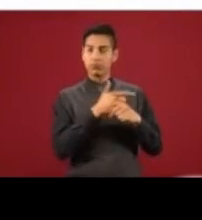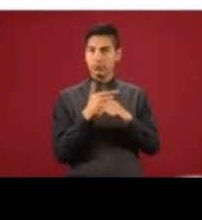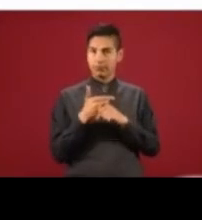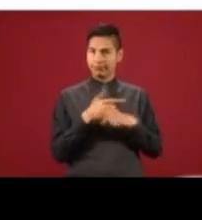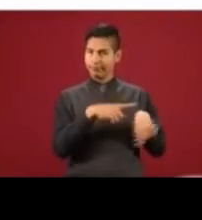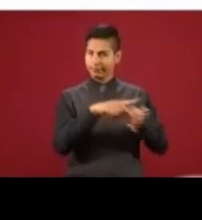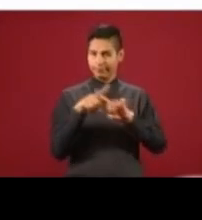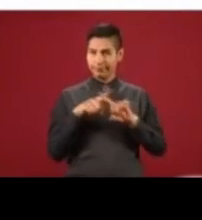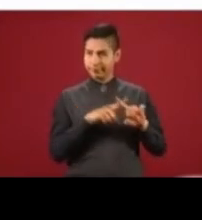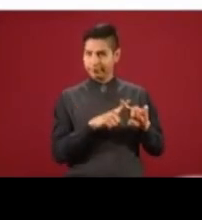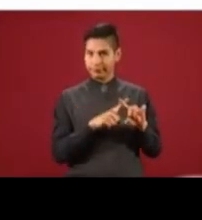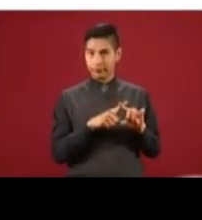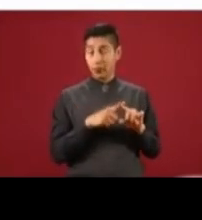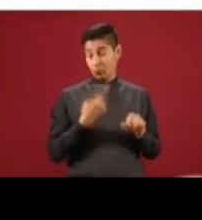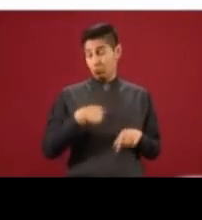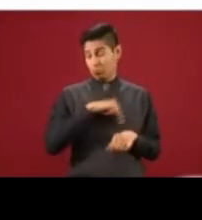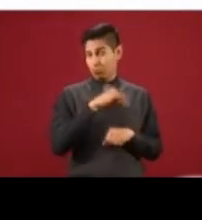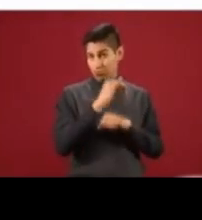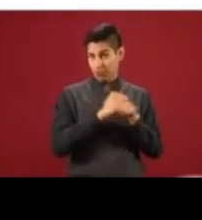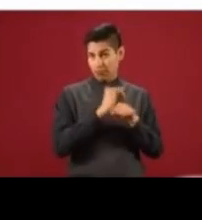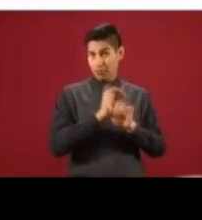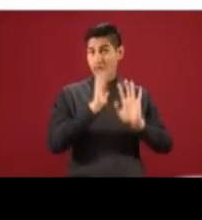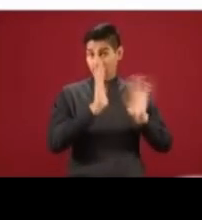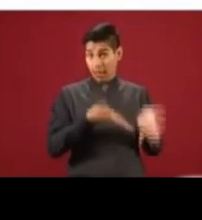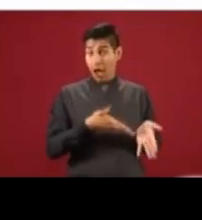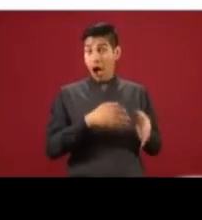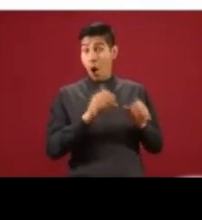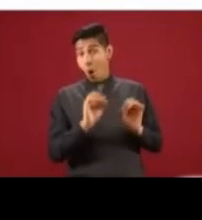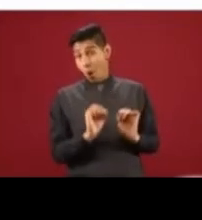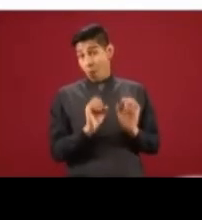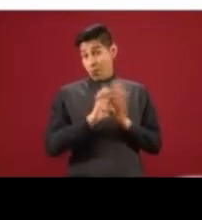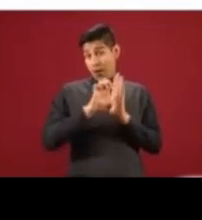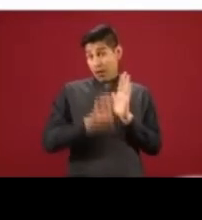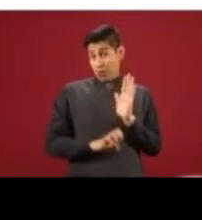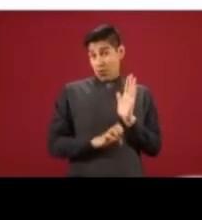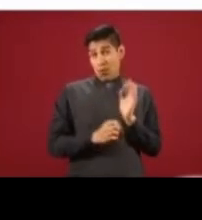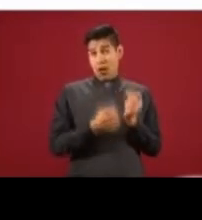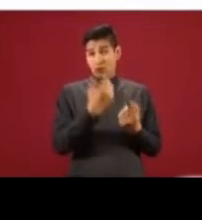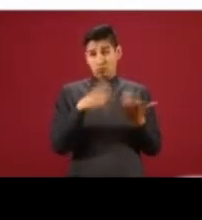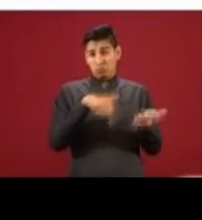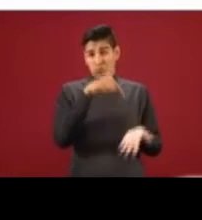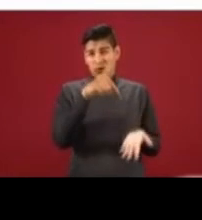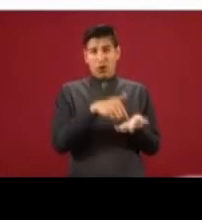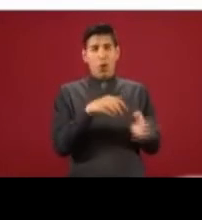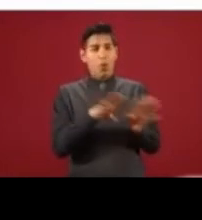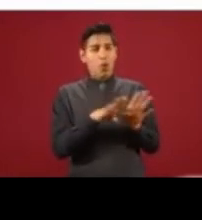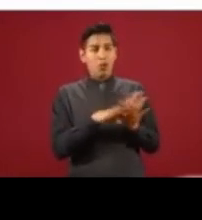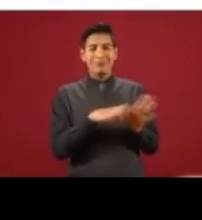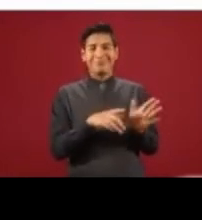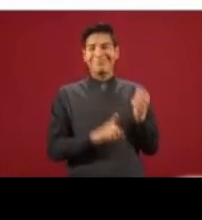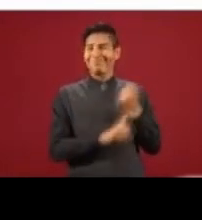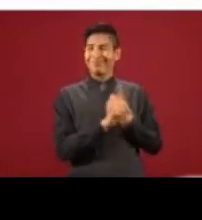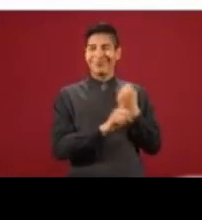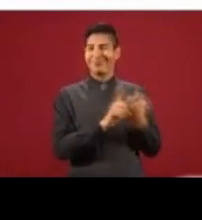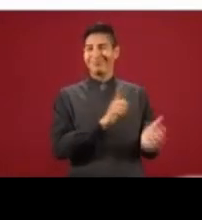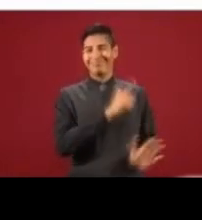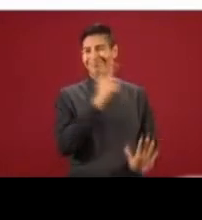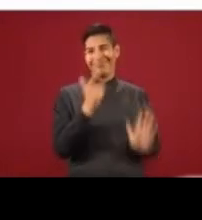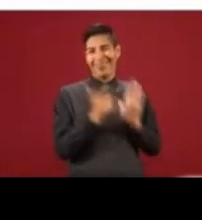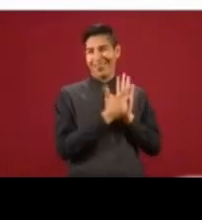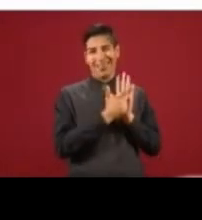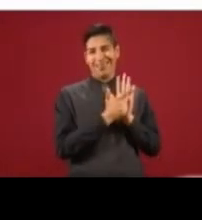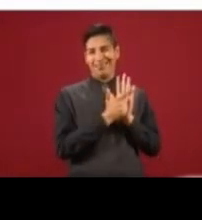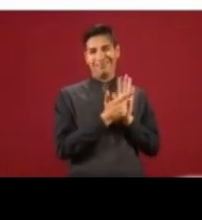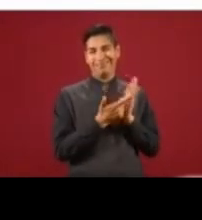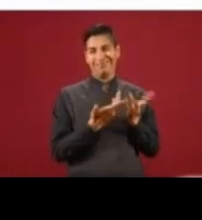o también unidades de salud que están en procesos, por ejemplo, de litigio por el uso de la tierra.